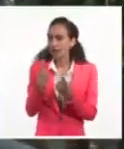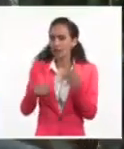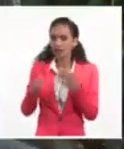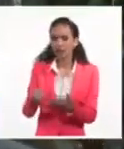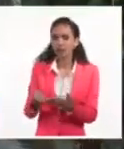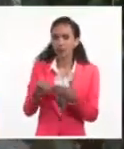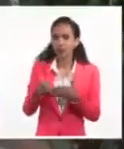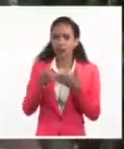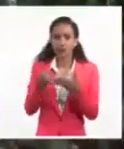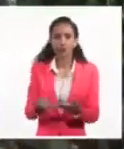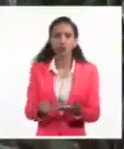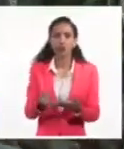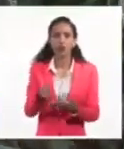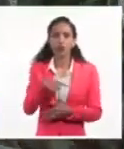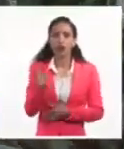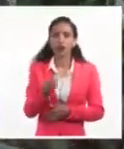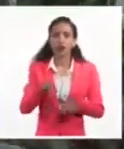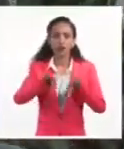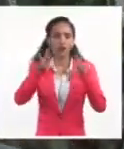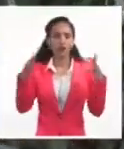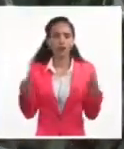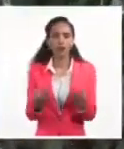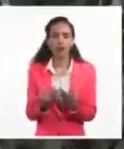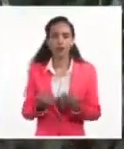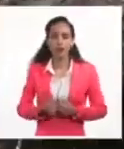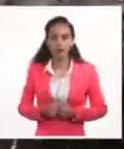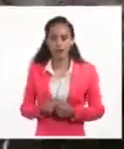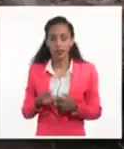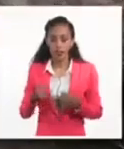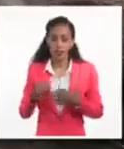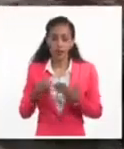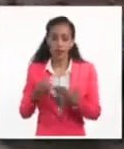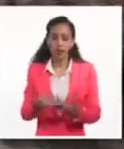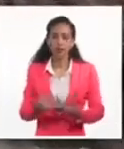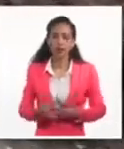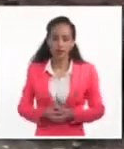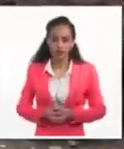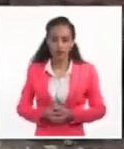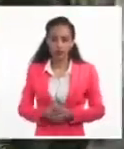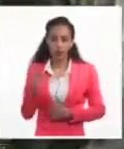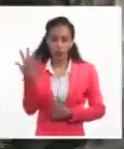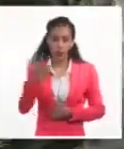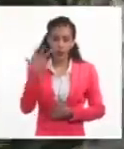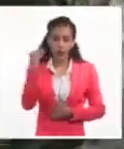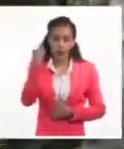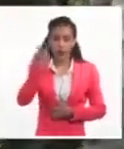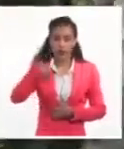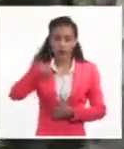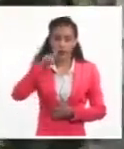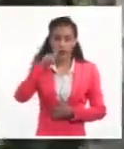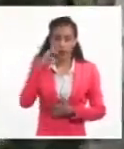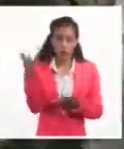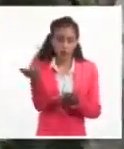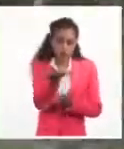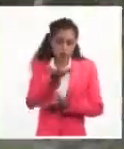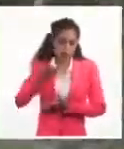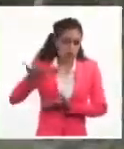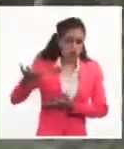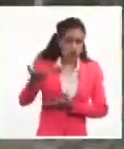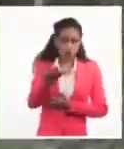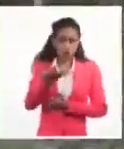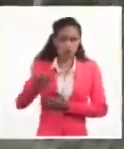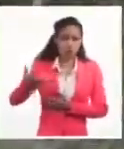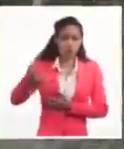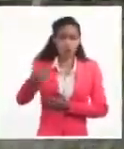eso estamos y somos una familia aquí y hay que ayudarnos. El huracán Ian, con los fuertes vientos, afectó como